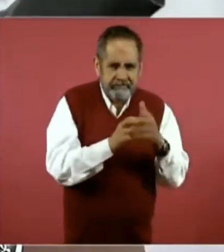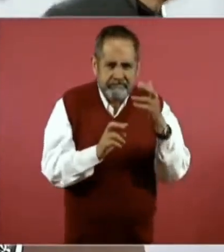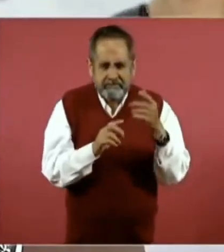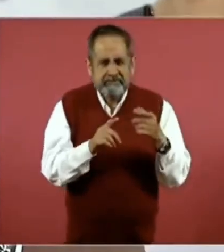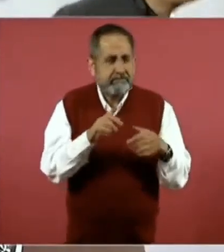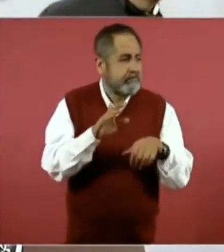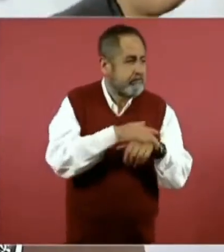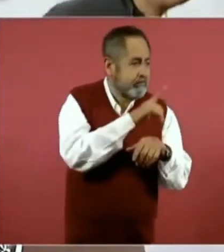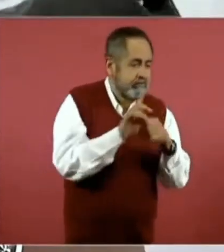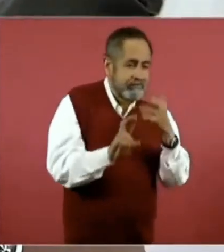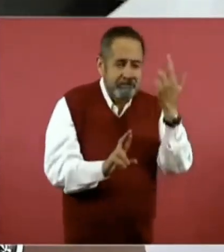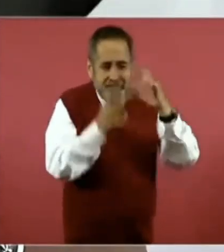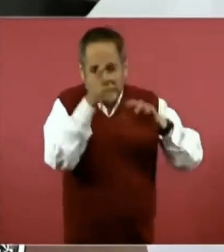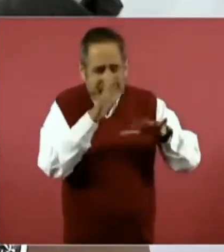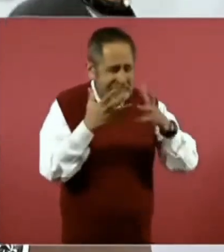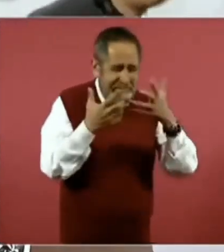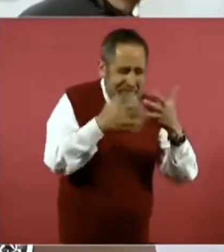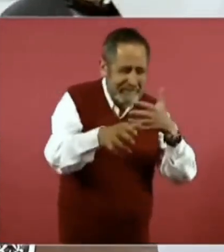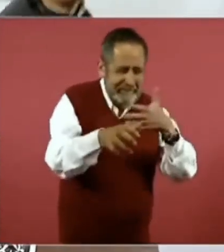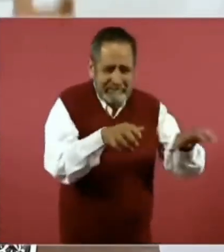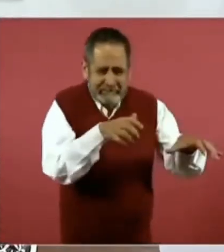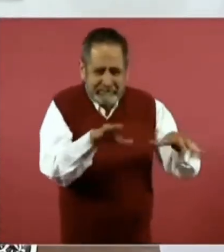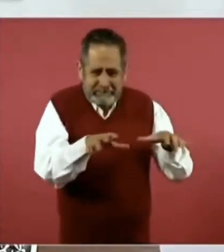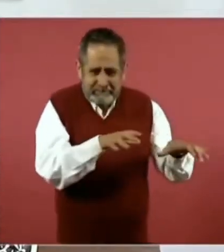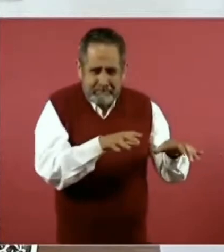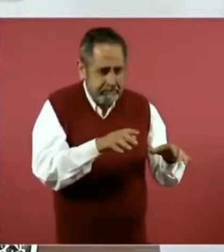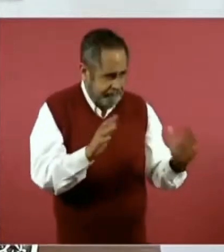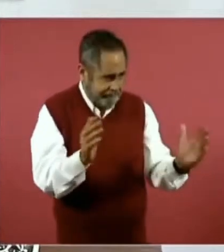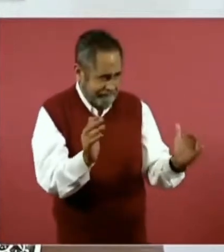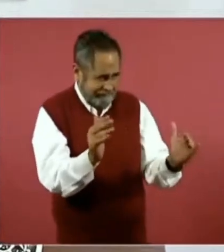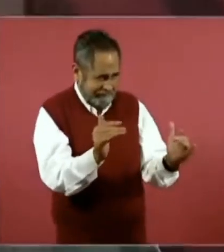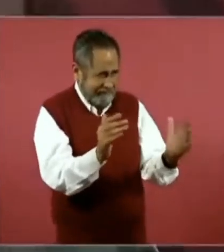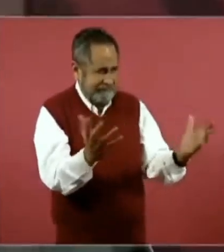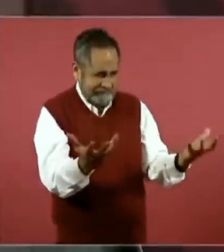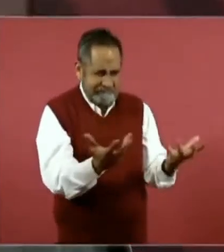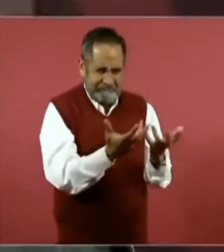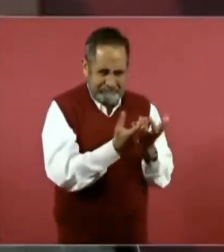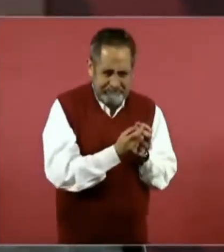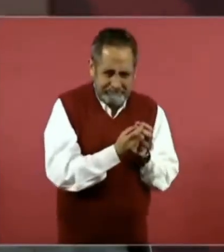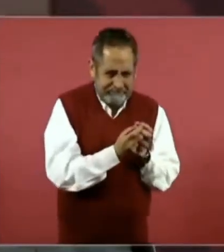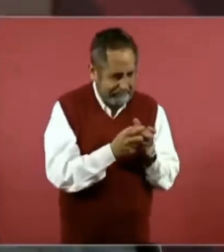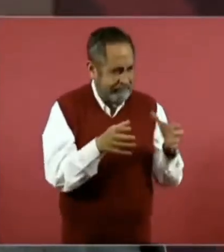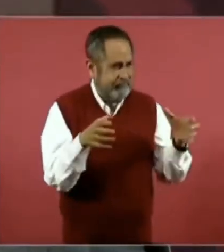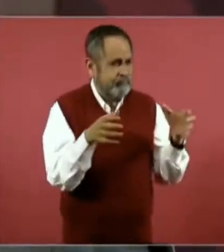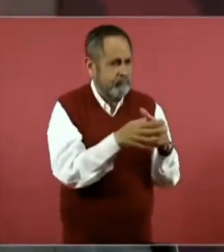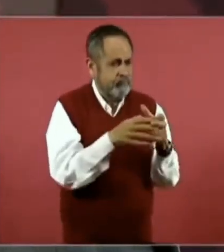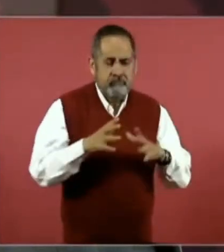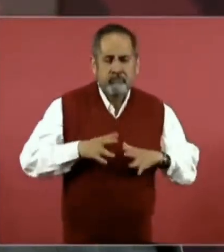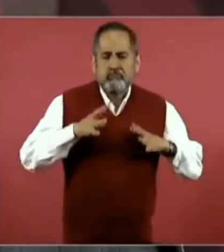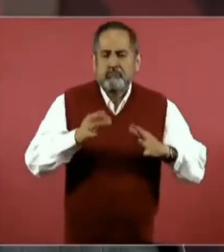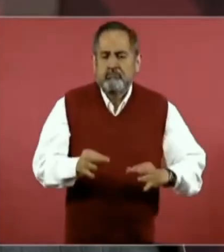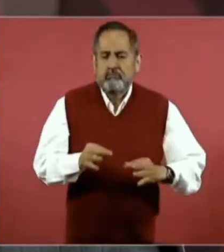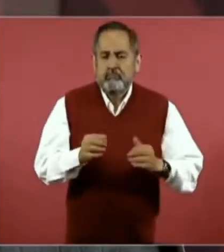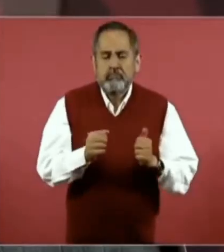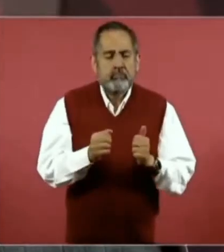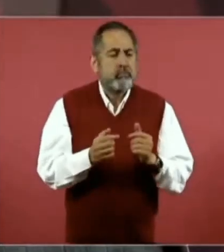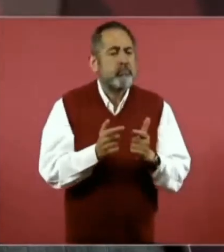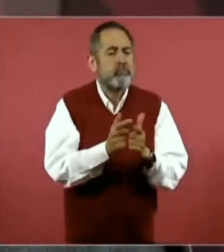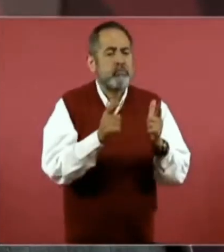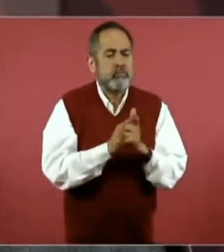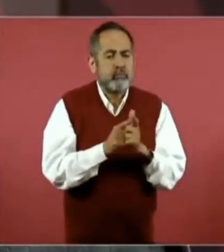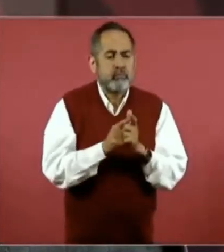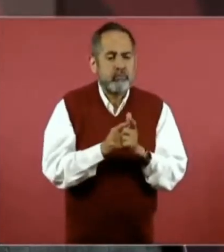movimiento revolucionario, y funda Plutarco Elías Calles el Partido